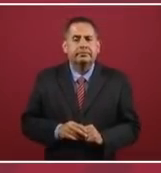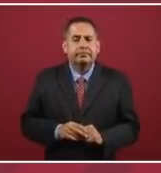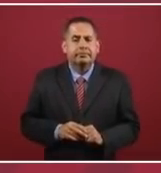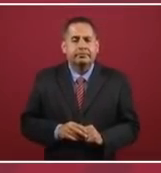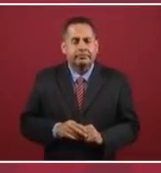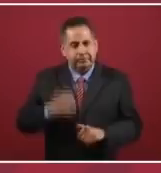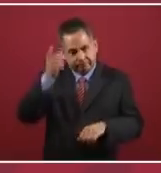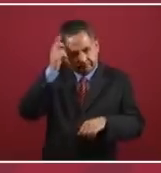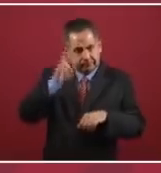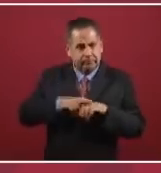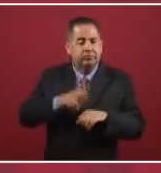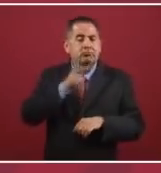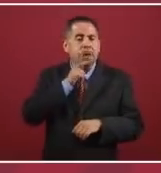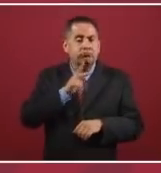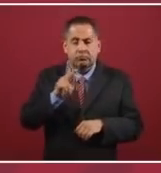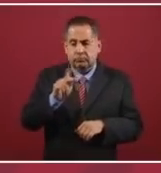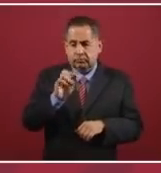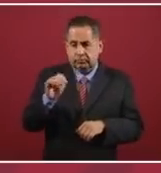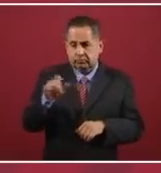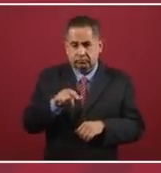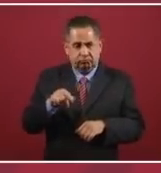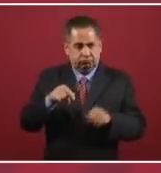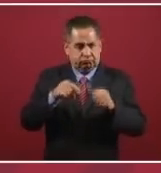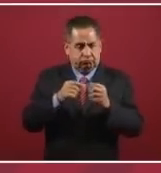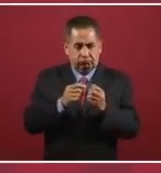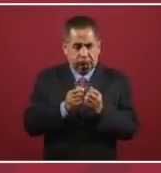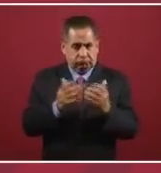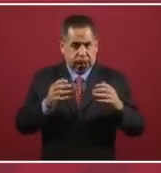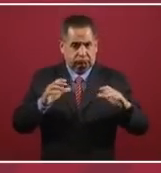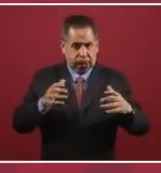dirección de Pemex está